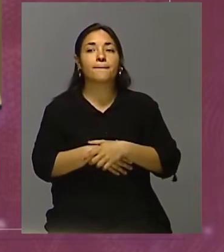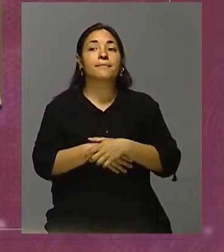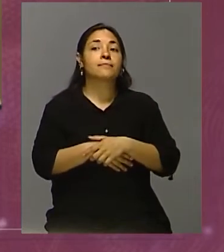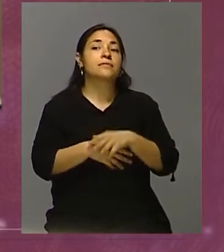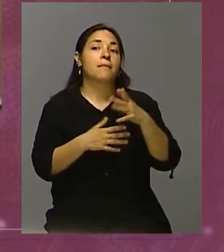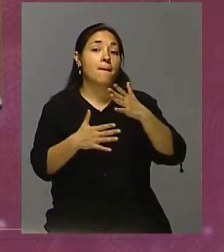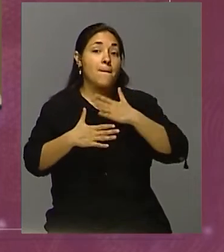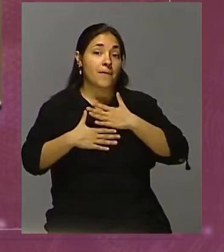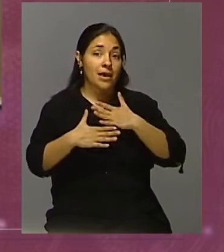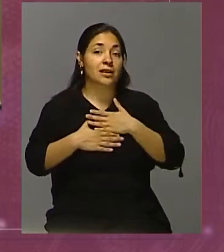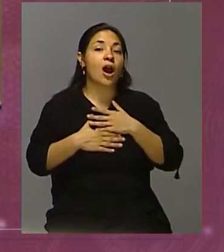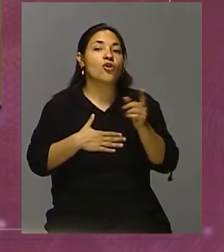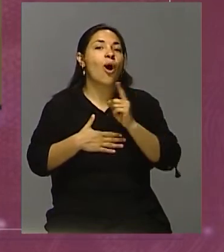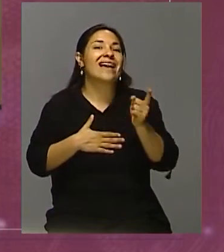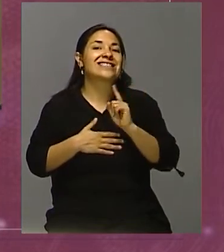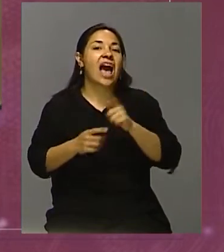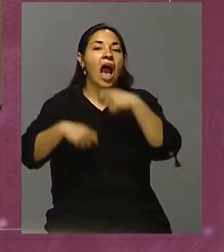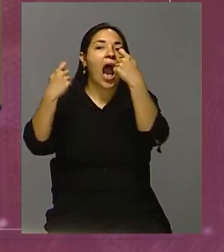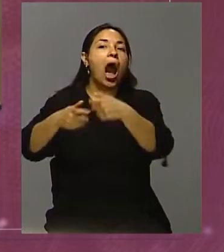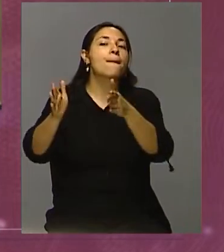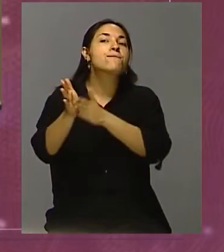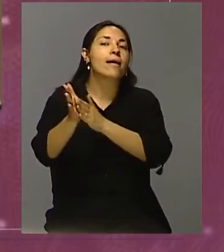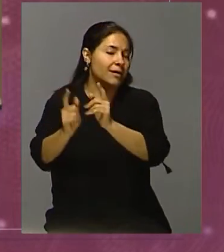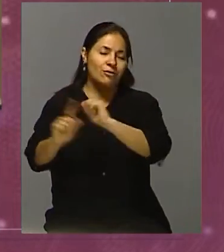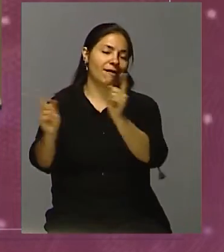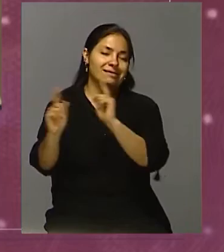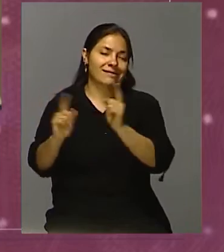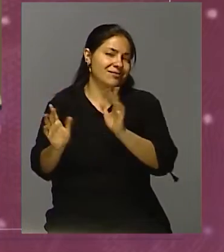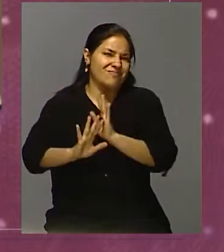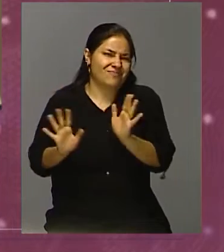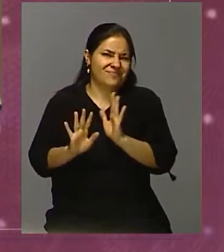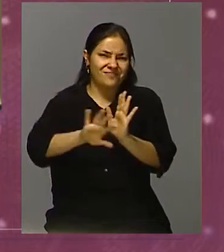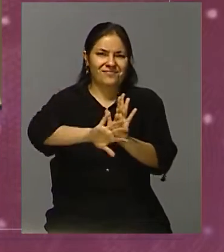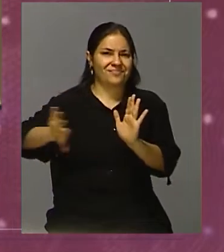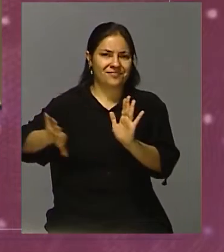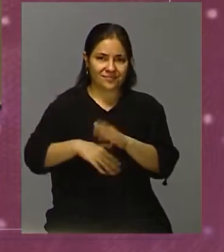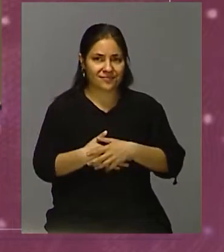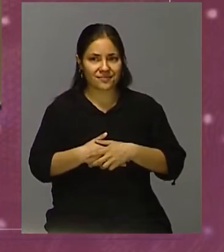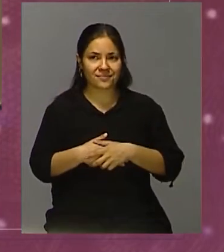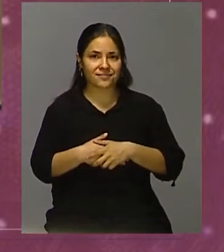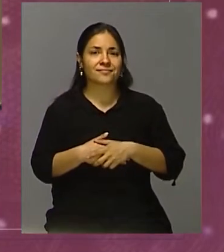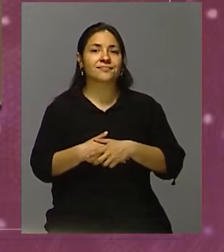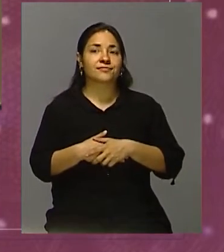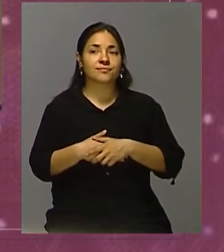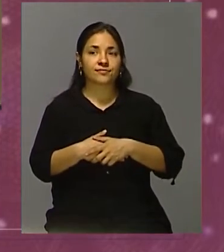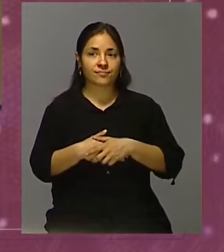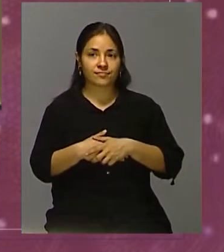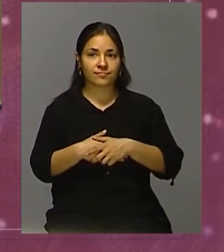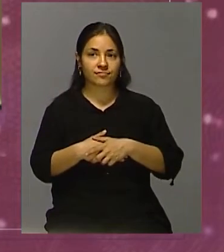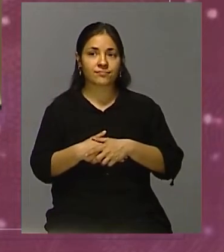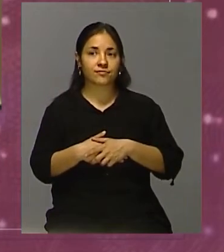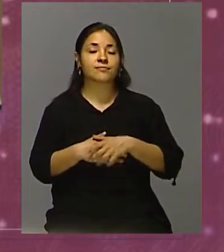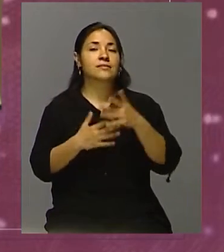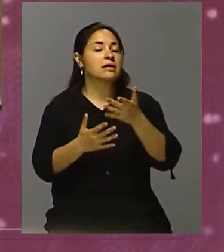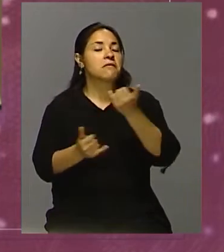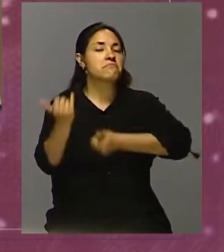mi entender no es nada más alejado que una apuesta. Bien, ¿y cómo sería entonces explicarnos un poquito de qué se